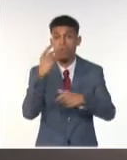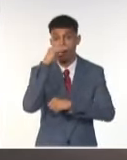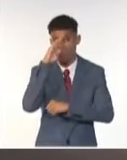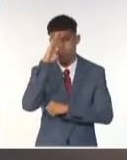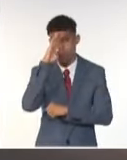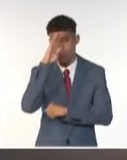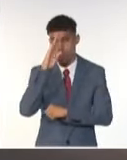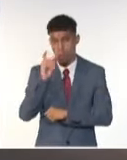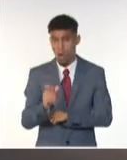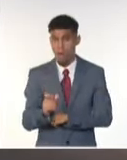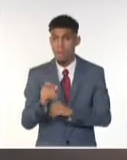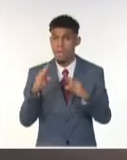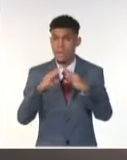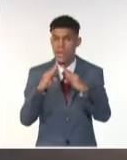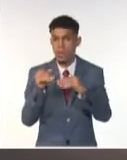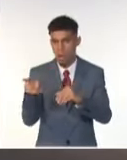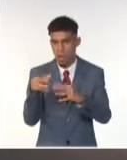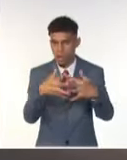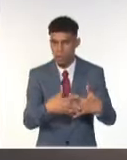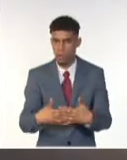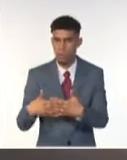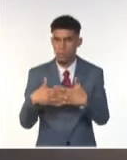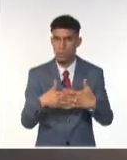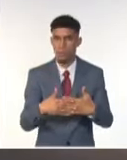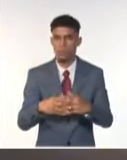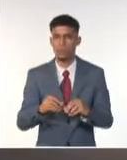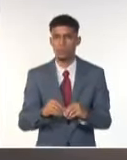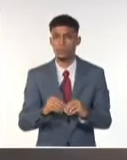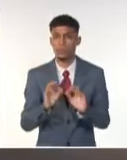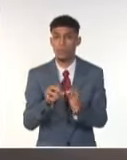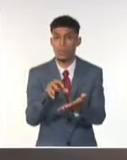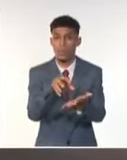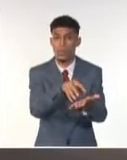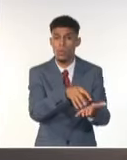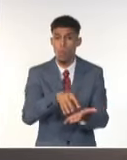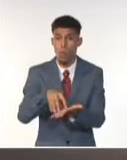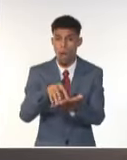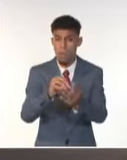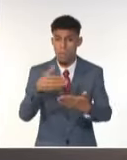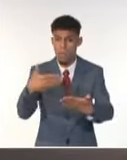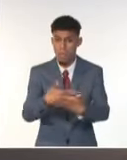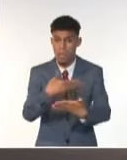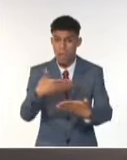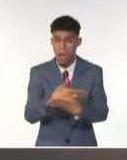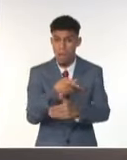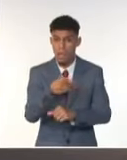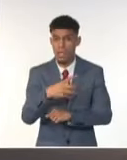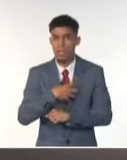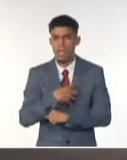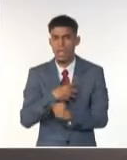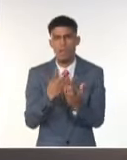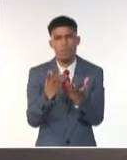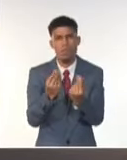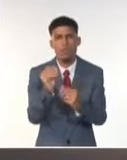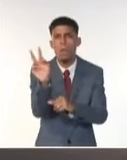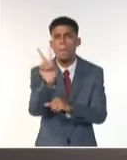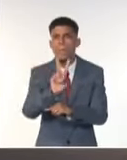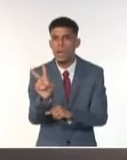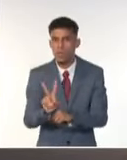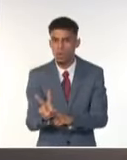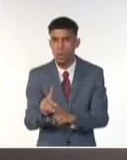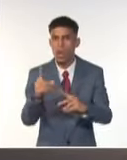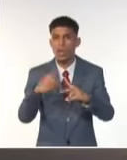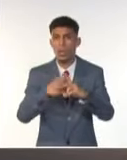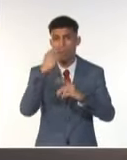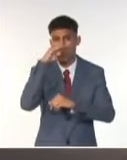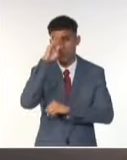también hispanos de la región. El condado de Miami-Dade, donde se encuentra El Doral, tiene tantos emigrados venezolanos al punto que le han